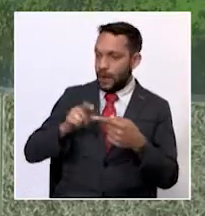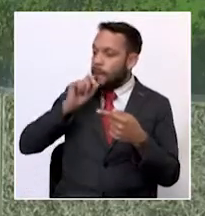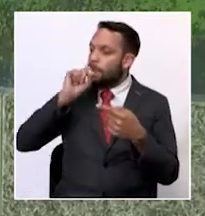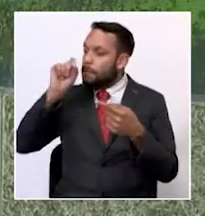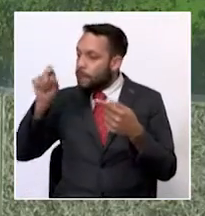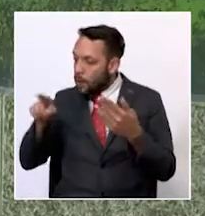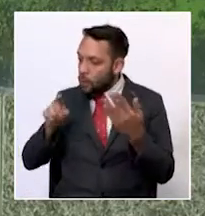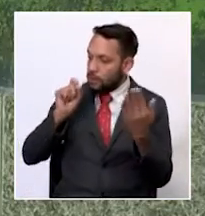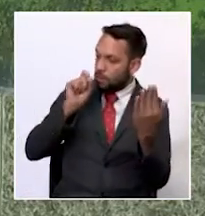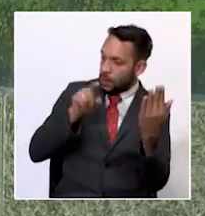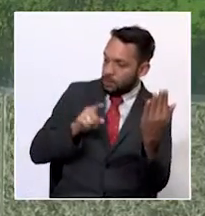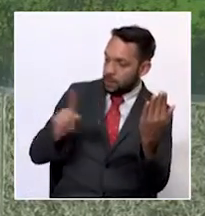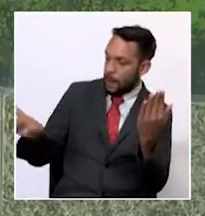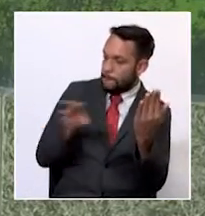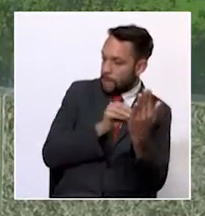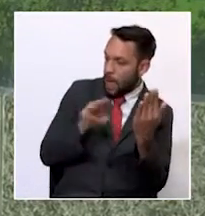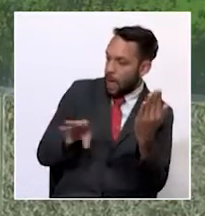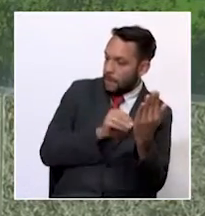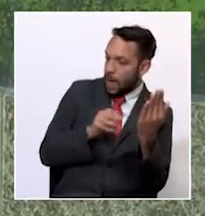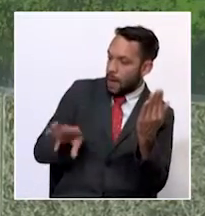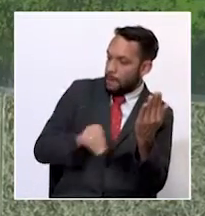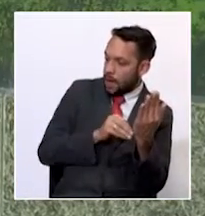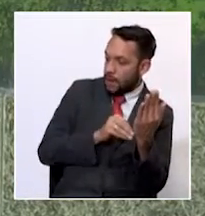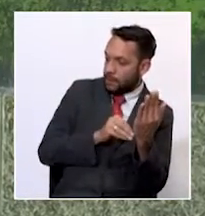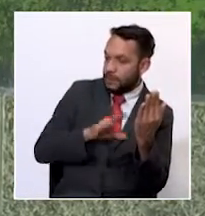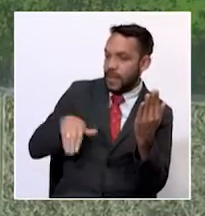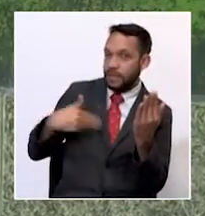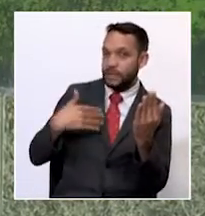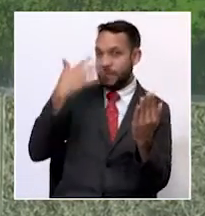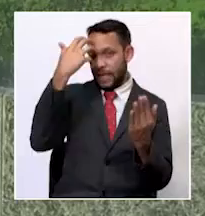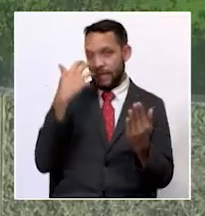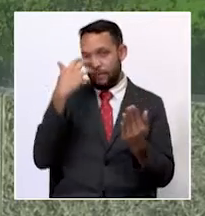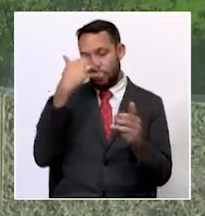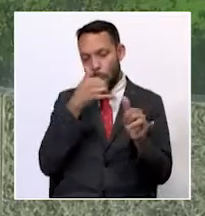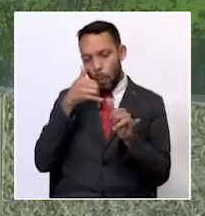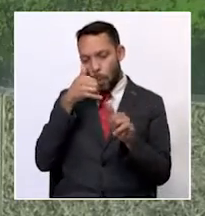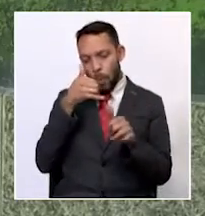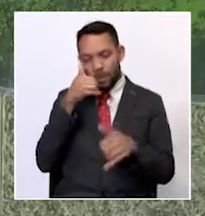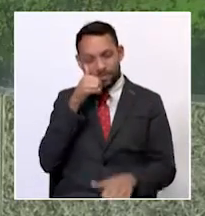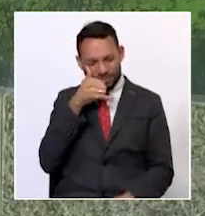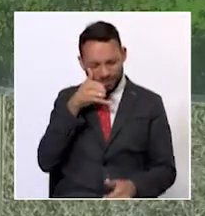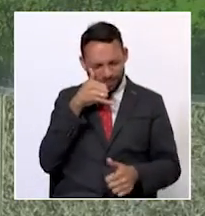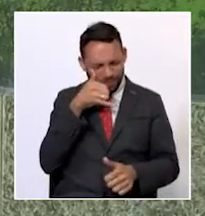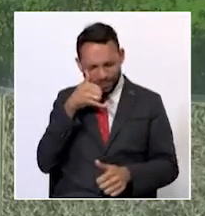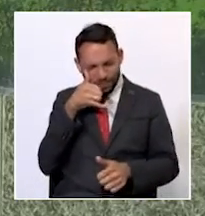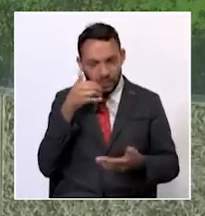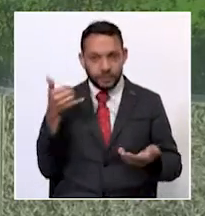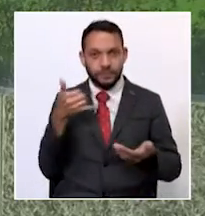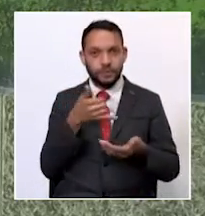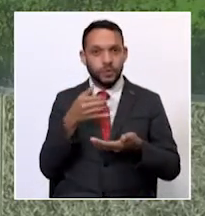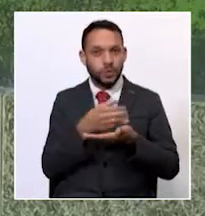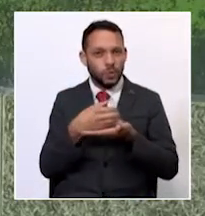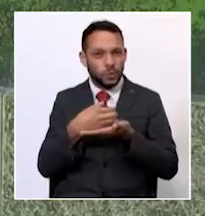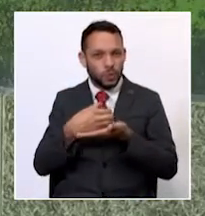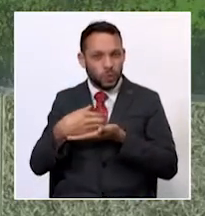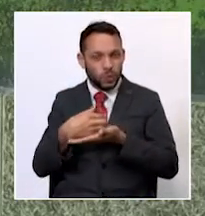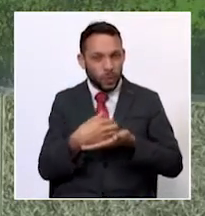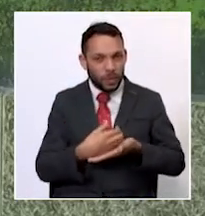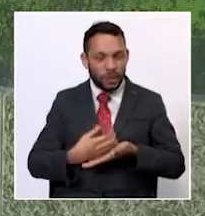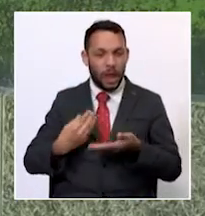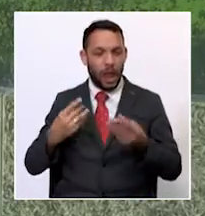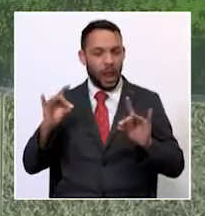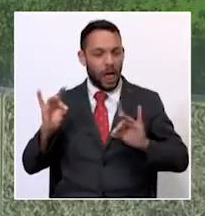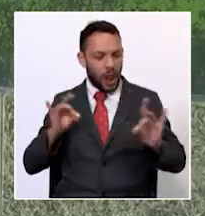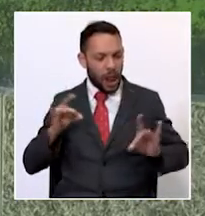exámenes de laboratorio. Sí, el doctor Diego González es especialista en acupuntura, nutrición,